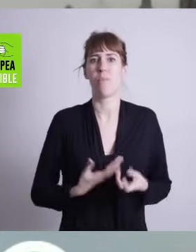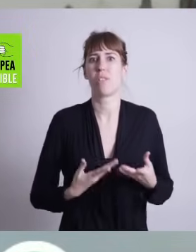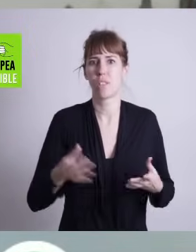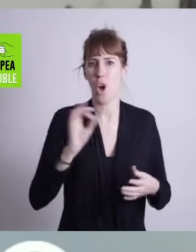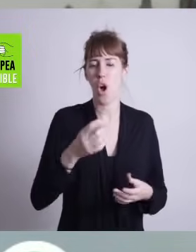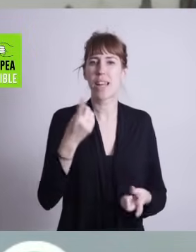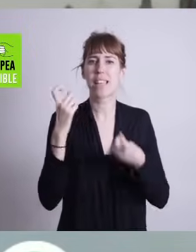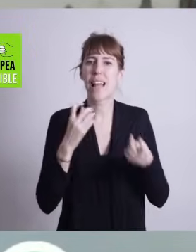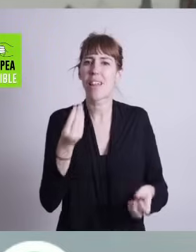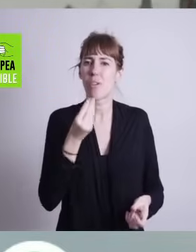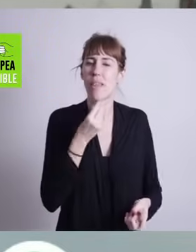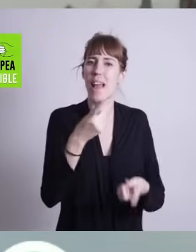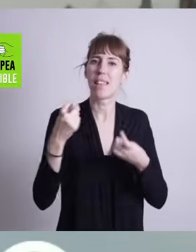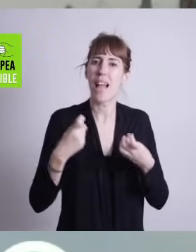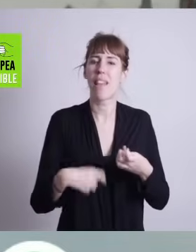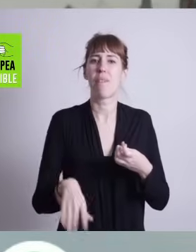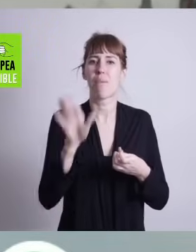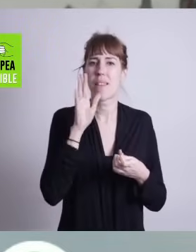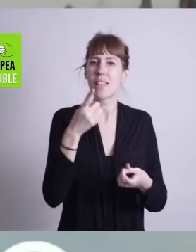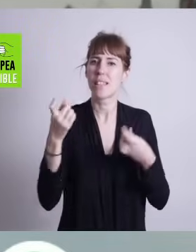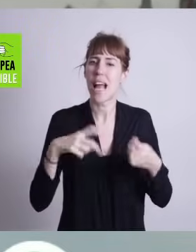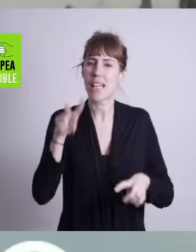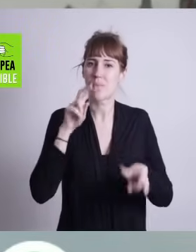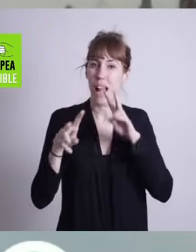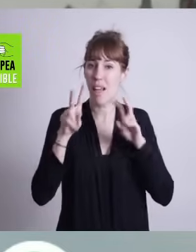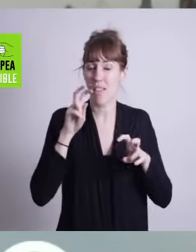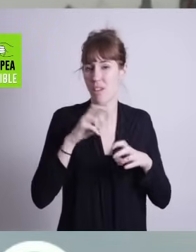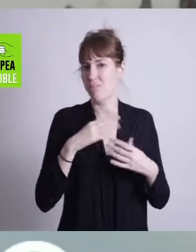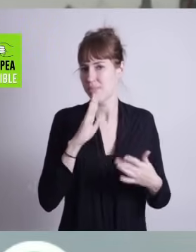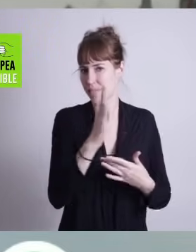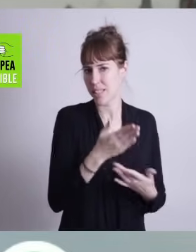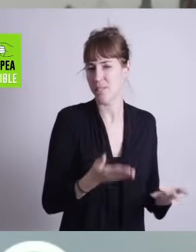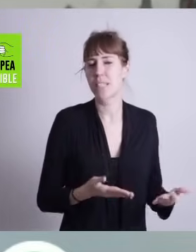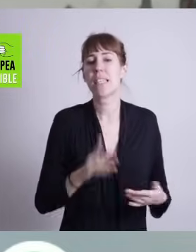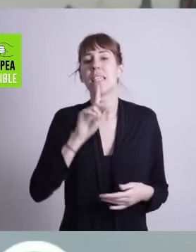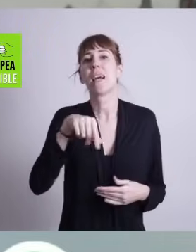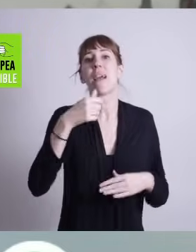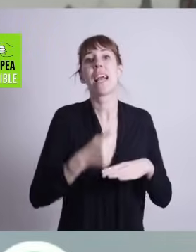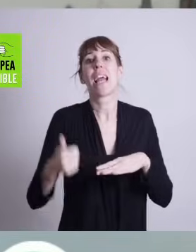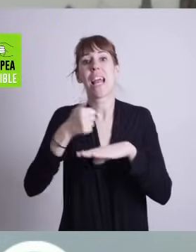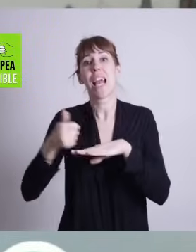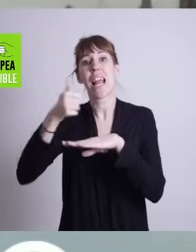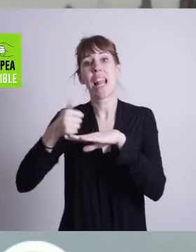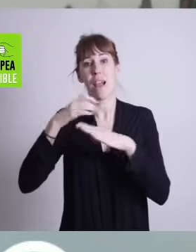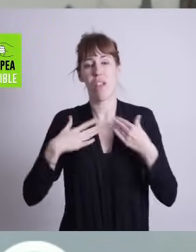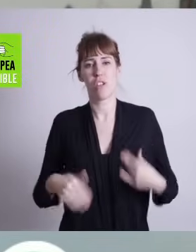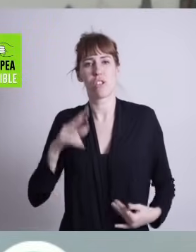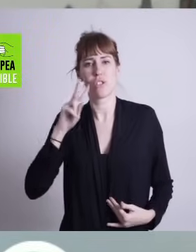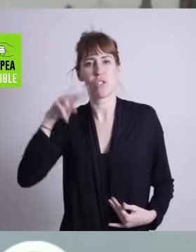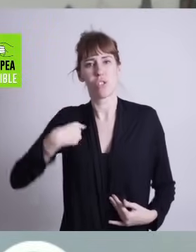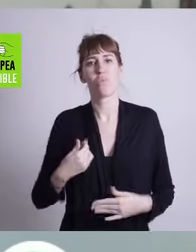es la necesidad de bebida, de respiración, etcétera, lo más básico, con lo más elevado, nuestra conexión con nuestro yo superiño.